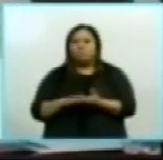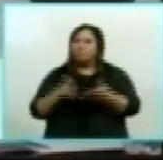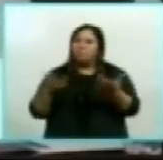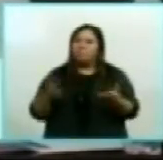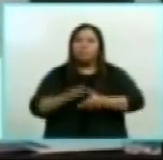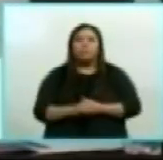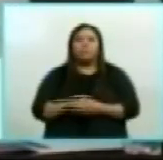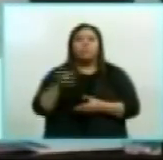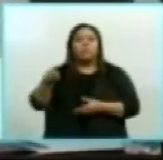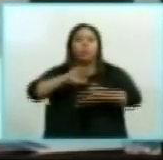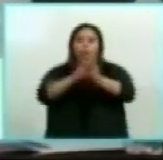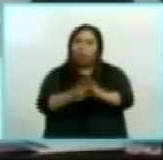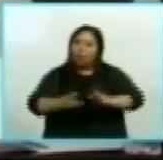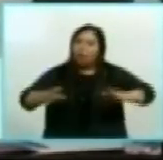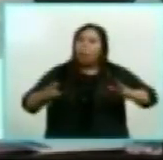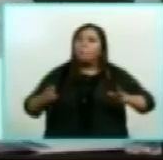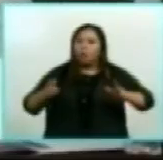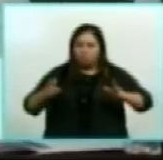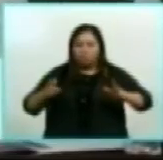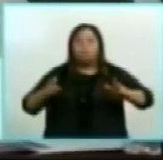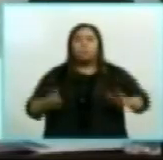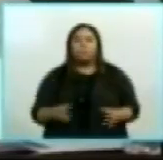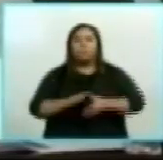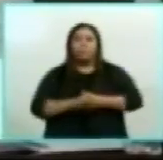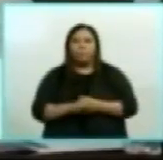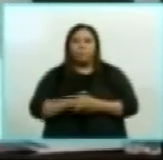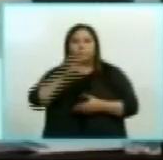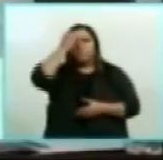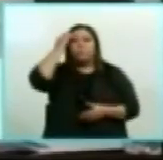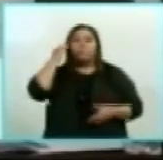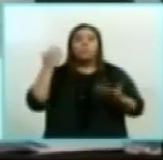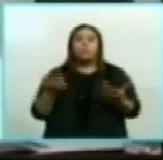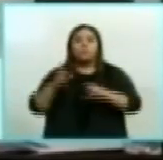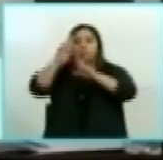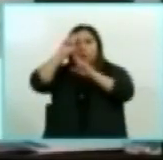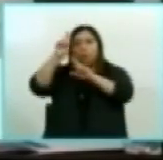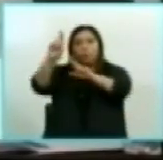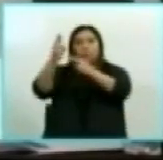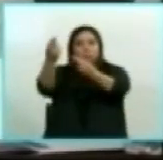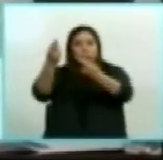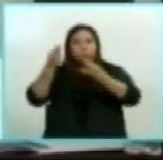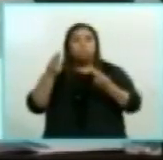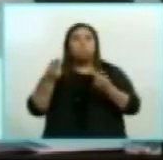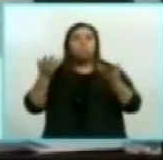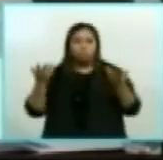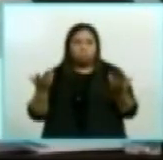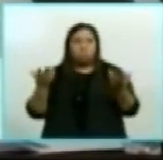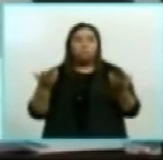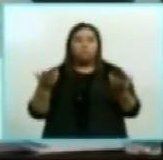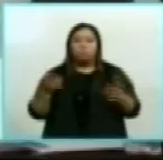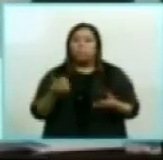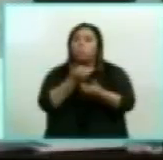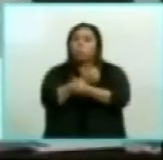América Latina y el Caribe usará la violencia contra un país hermano.